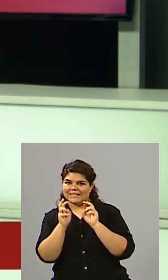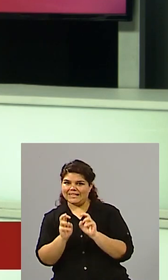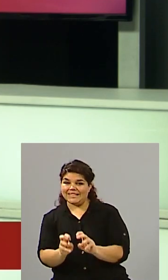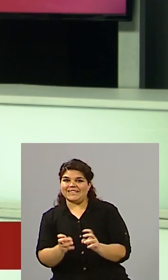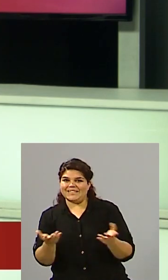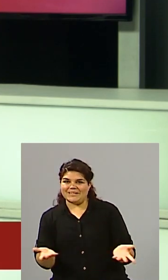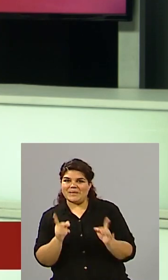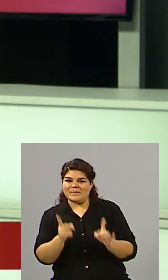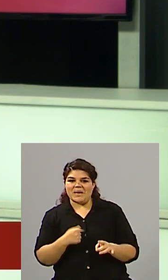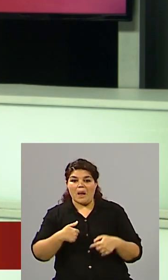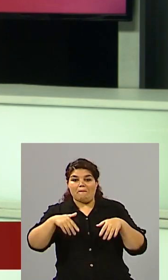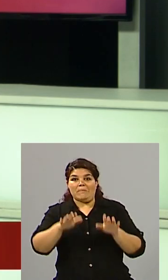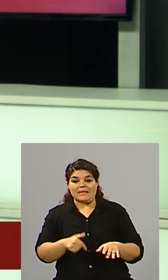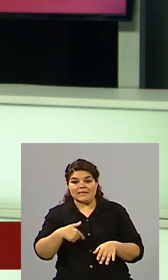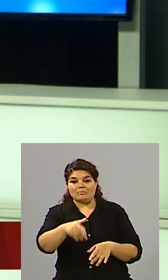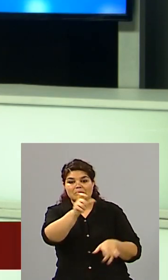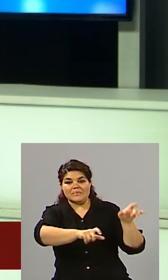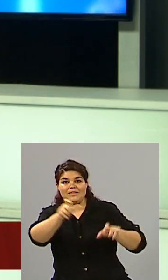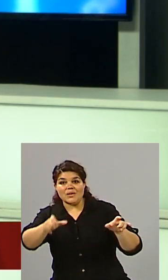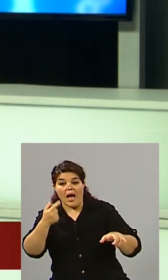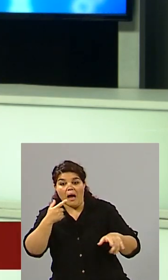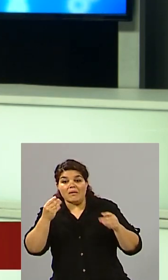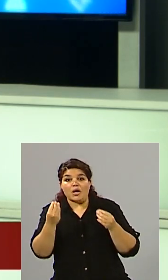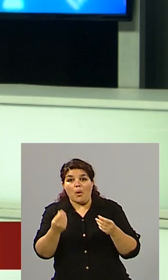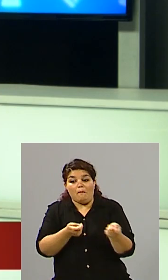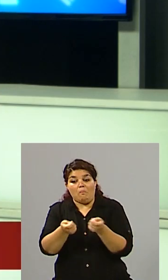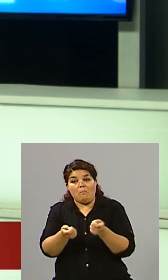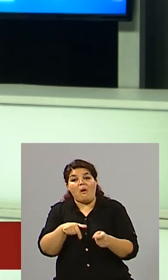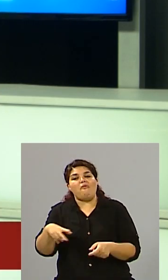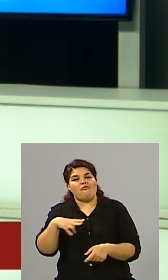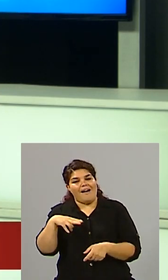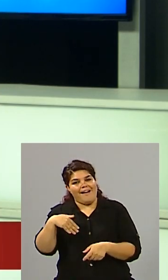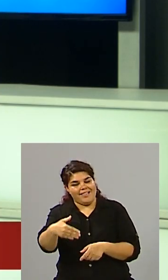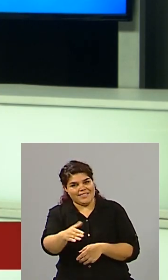expectativa de los argentinos y argentinas a cuando ya comience a gobernar.